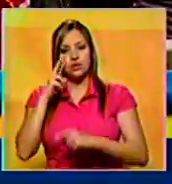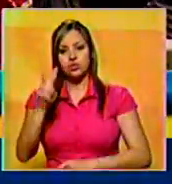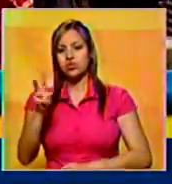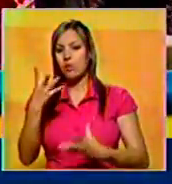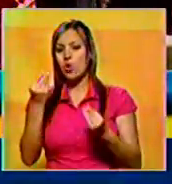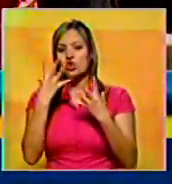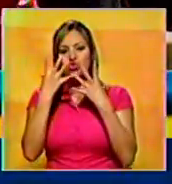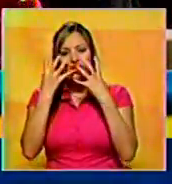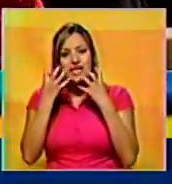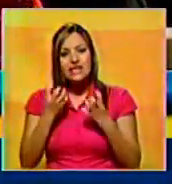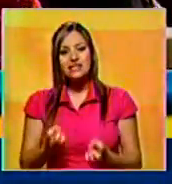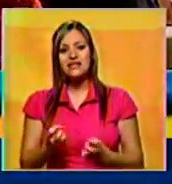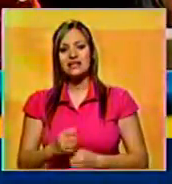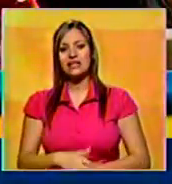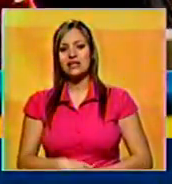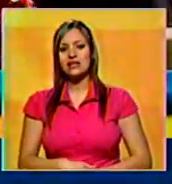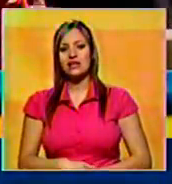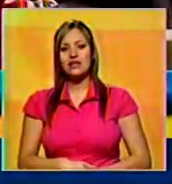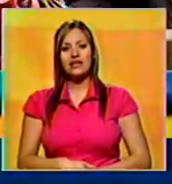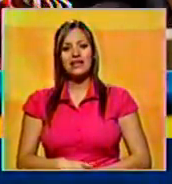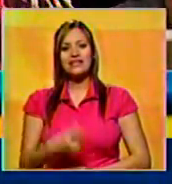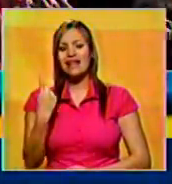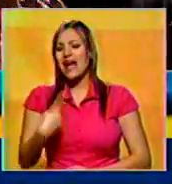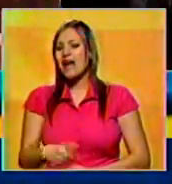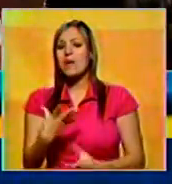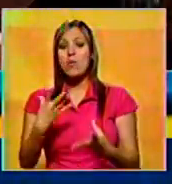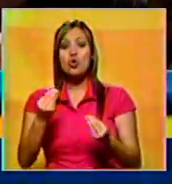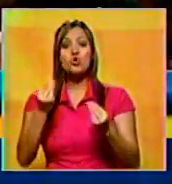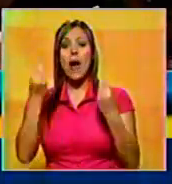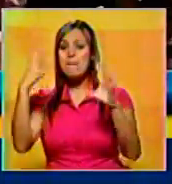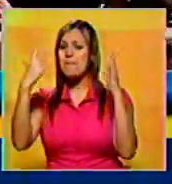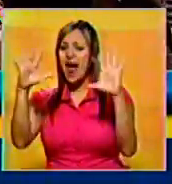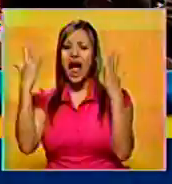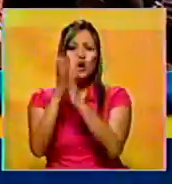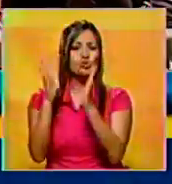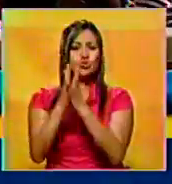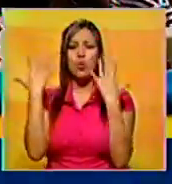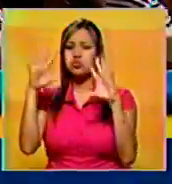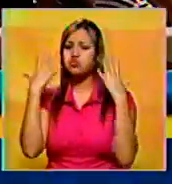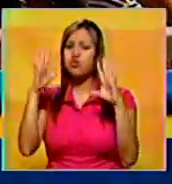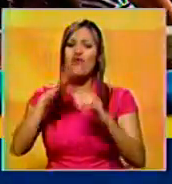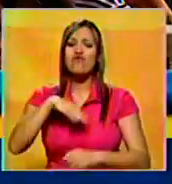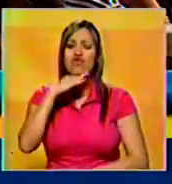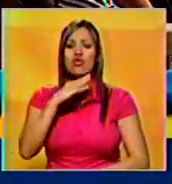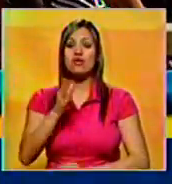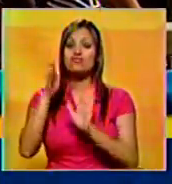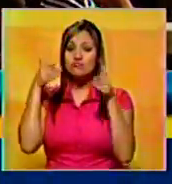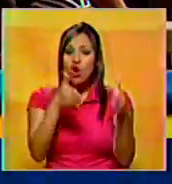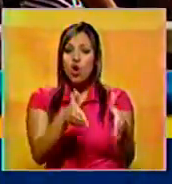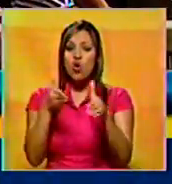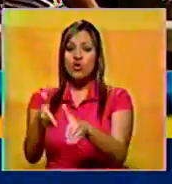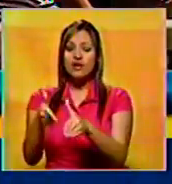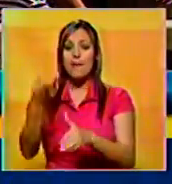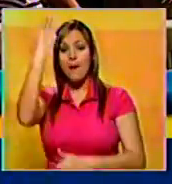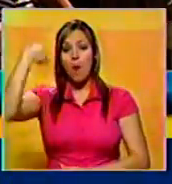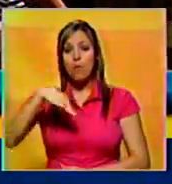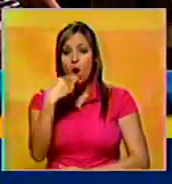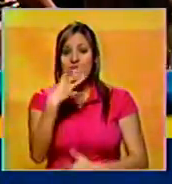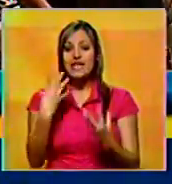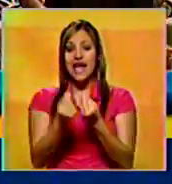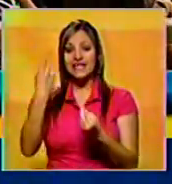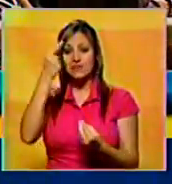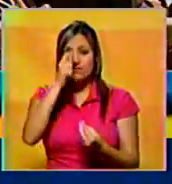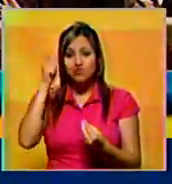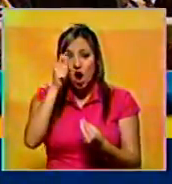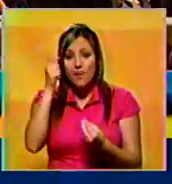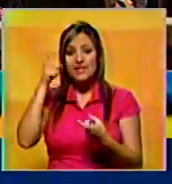muchísima tristeza, pero con una ovación de aplausos inmensa. La urna de Mónica y de su esposo salieron de la capilla